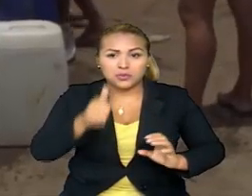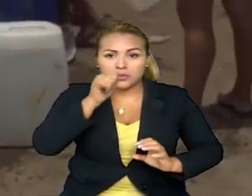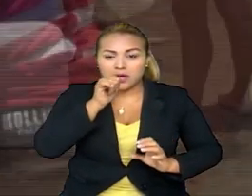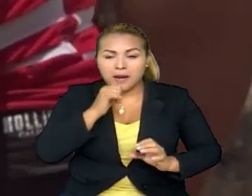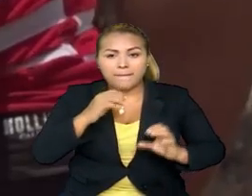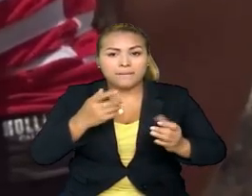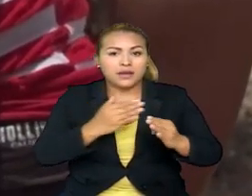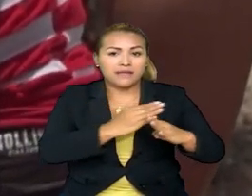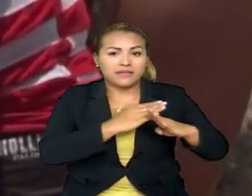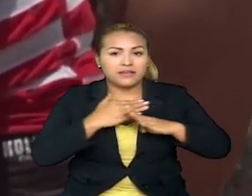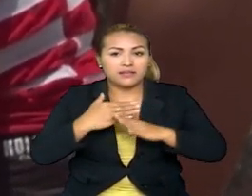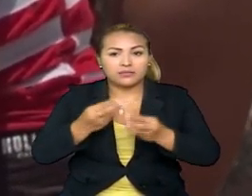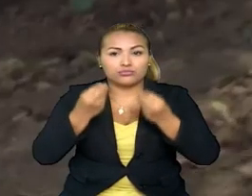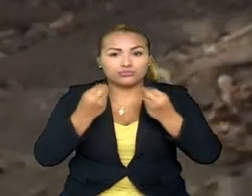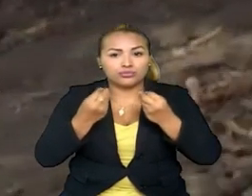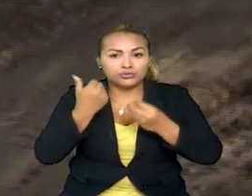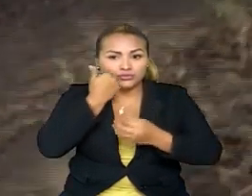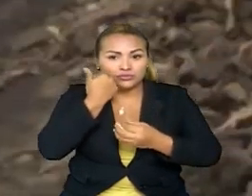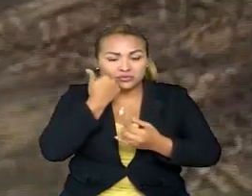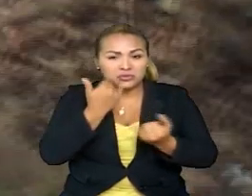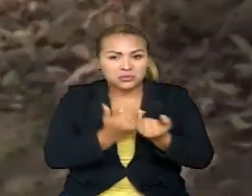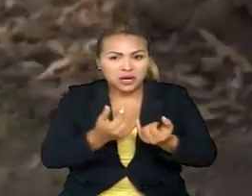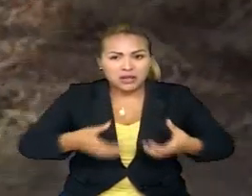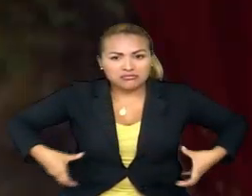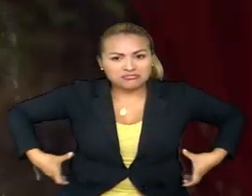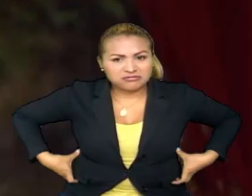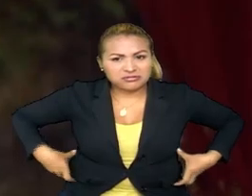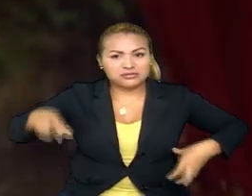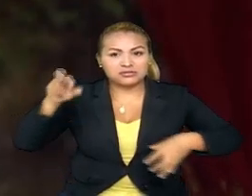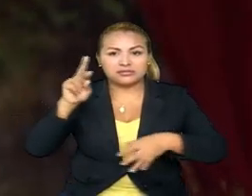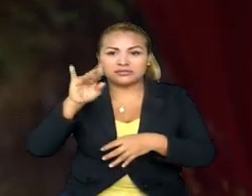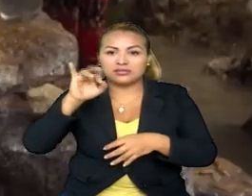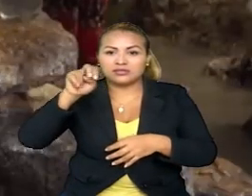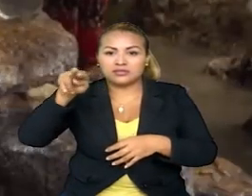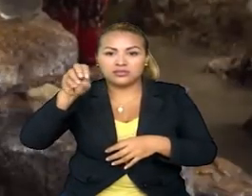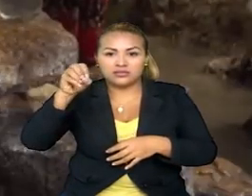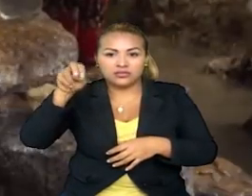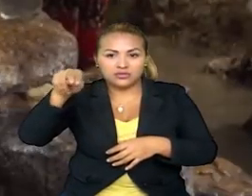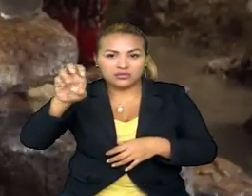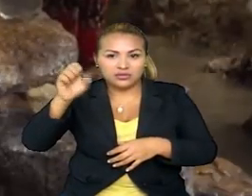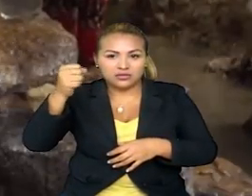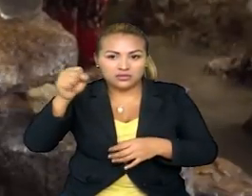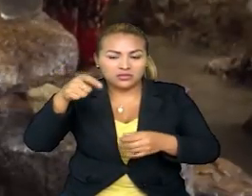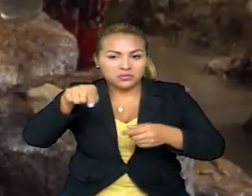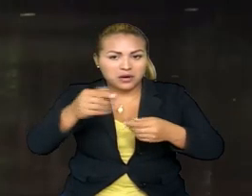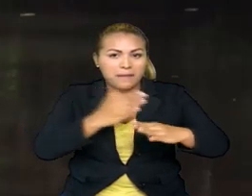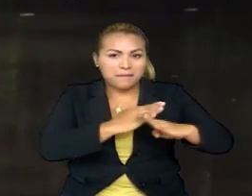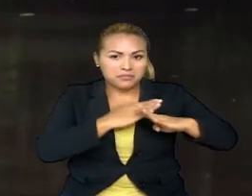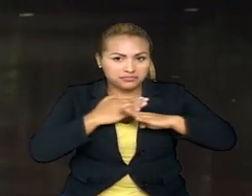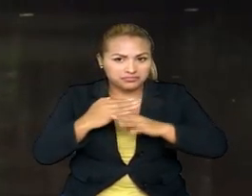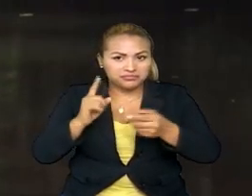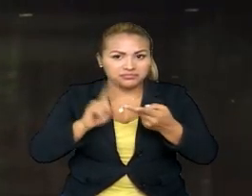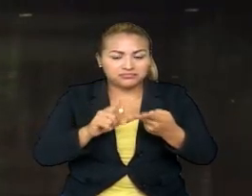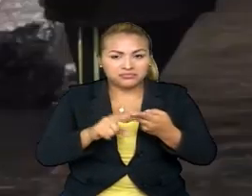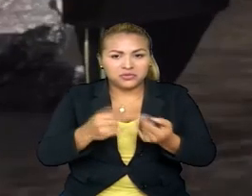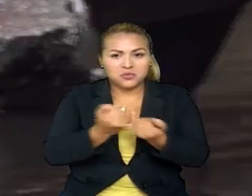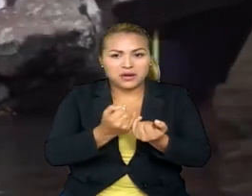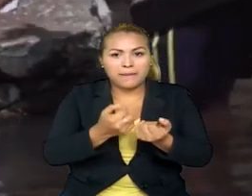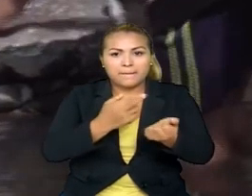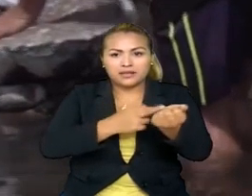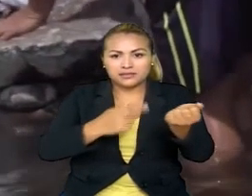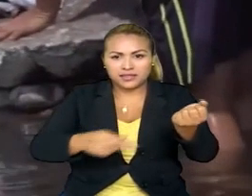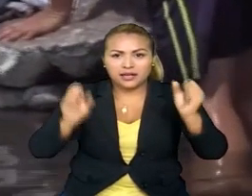consumo de agua podemos prevenir infecciones renales como buen consumo de agua nosotros podemos prevenir problemas circulatorios con el buen